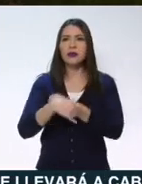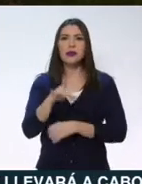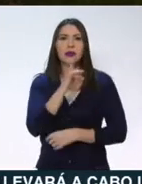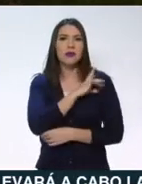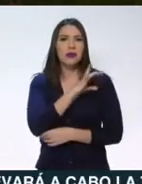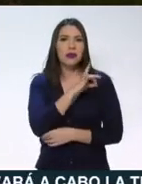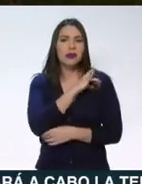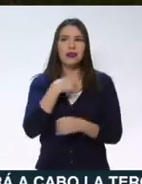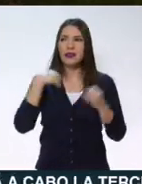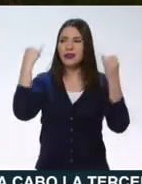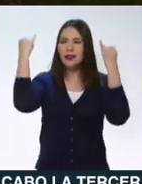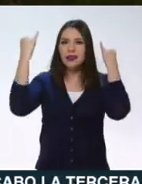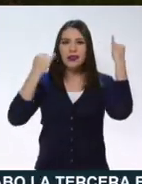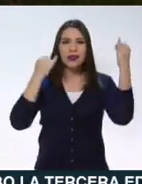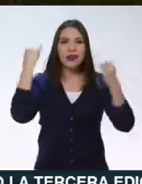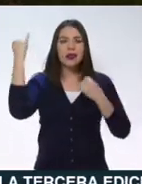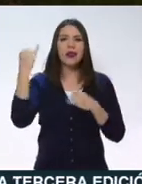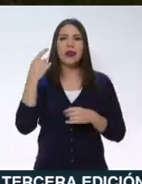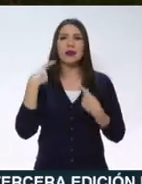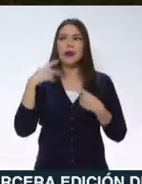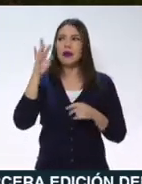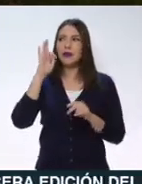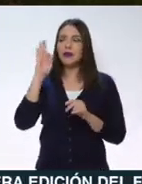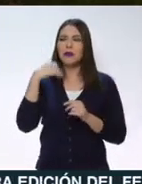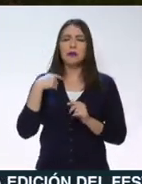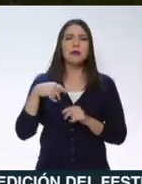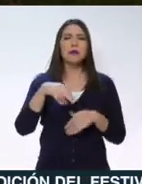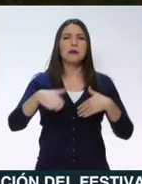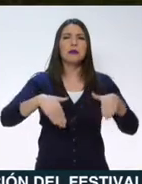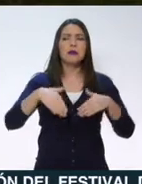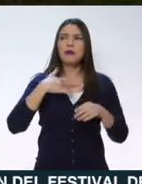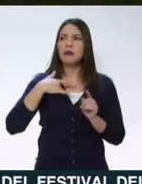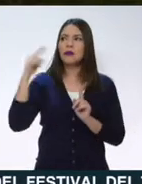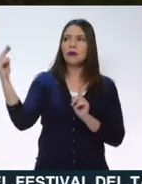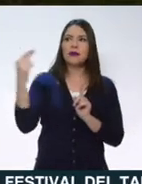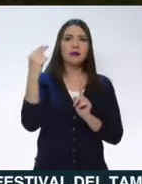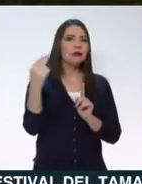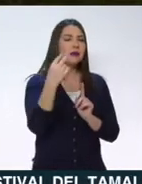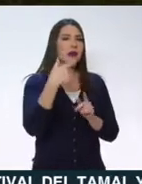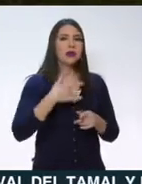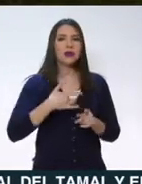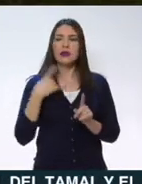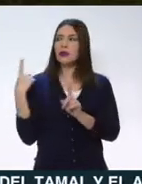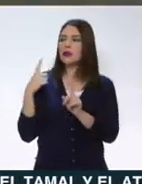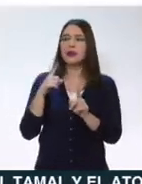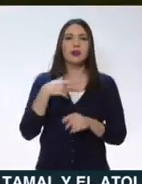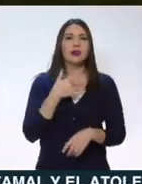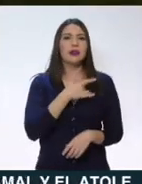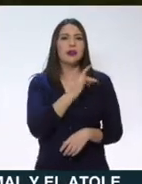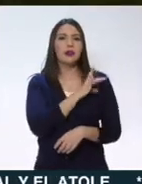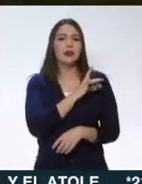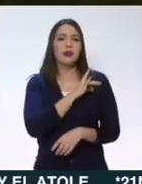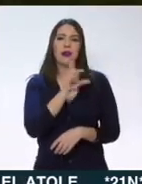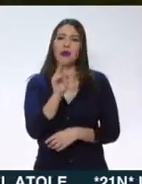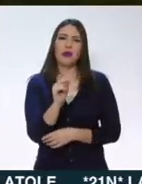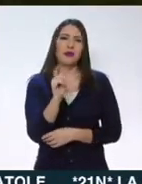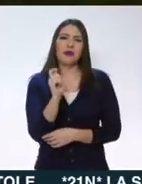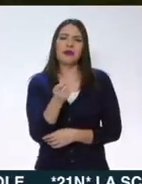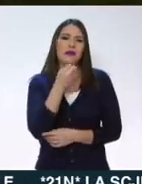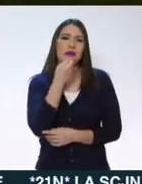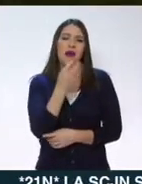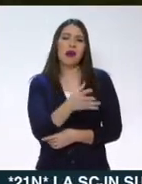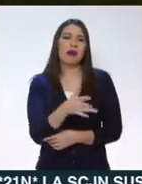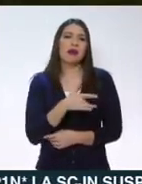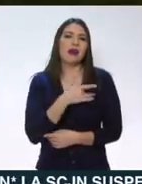como que alucinaciones y siento que se me quedan viendo, siento que me vienen siguiendo. O sea, no es nada grato estar así. Fui a la